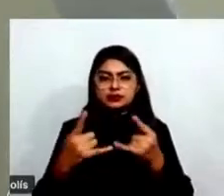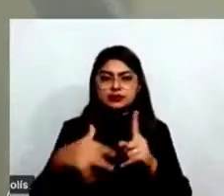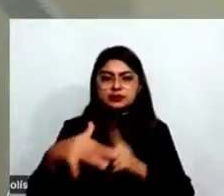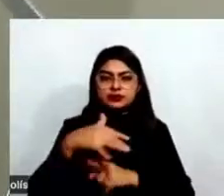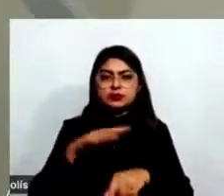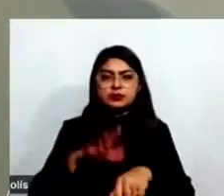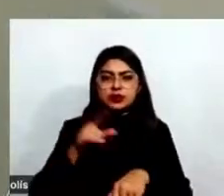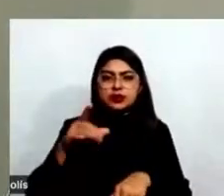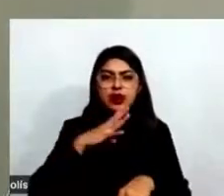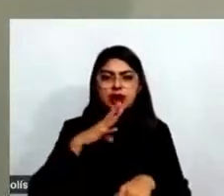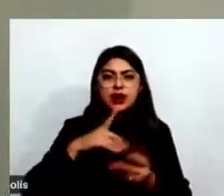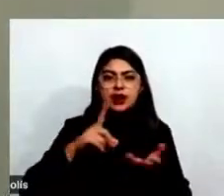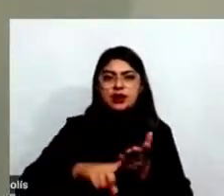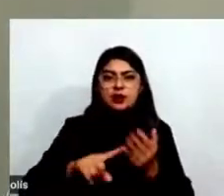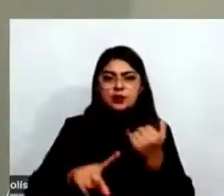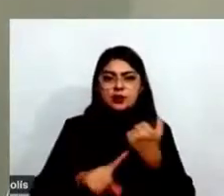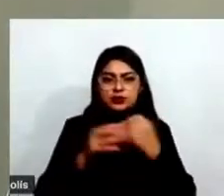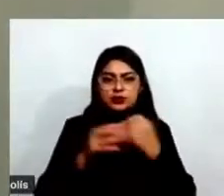Corte entiende que todas estas